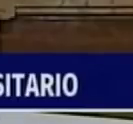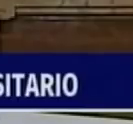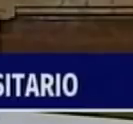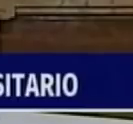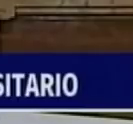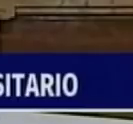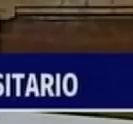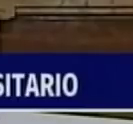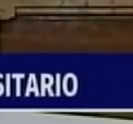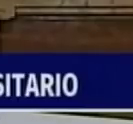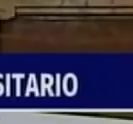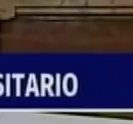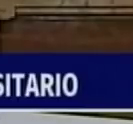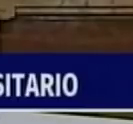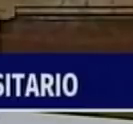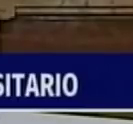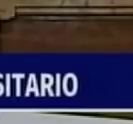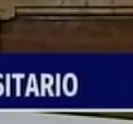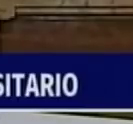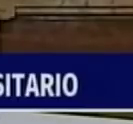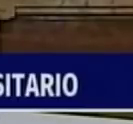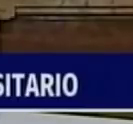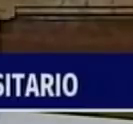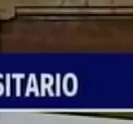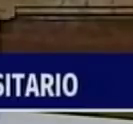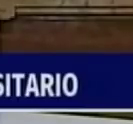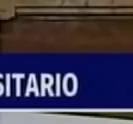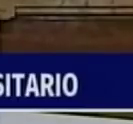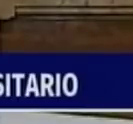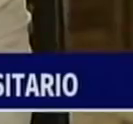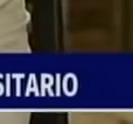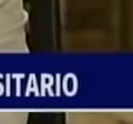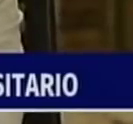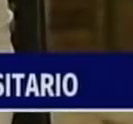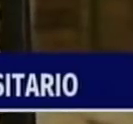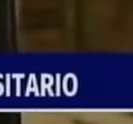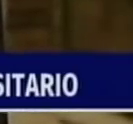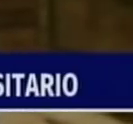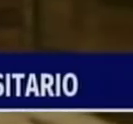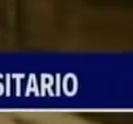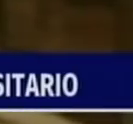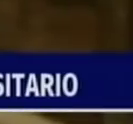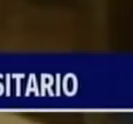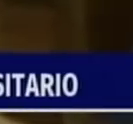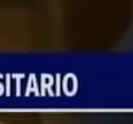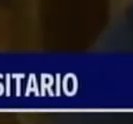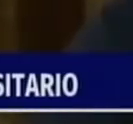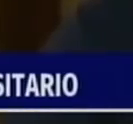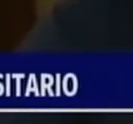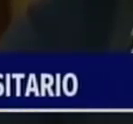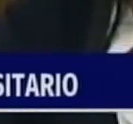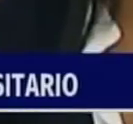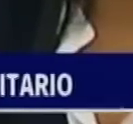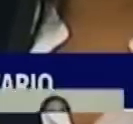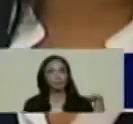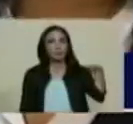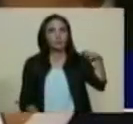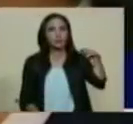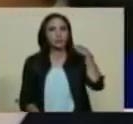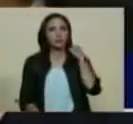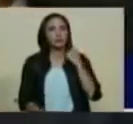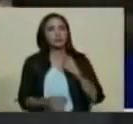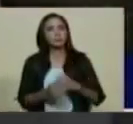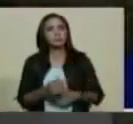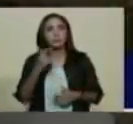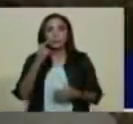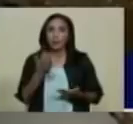junto al pueblo, junto a los movimientos sociales, permanentemente. Es por la juventud, es por la juventud. Fíjense